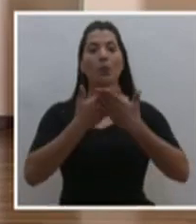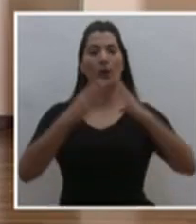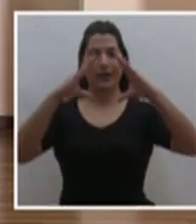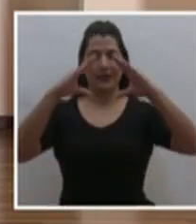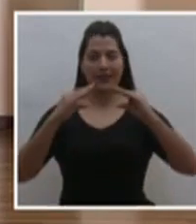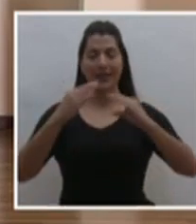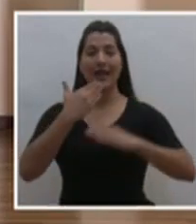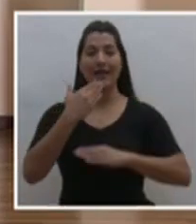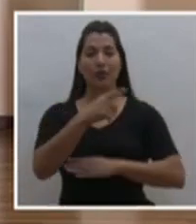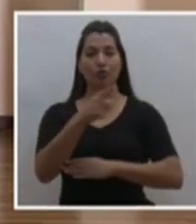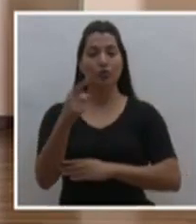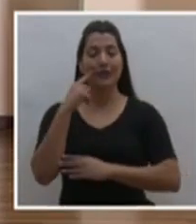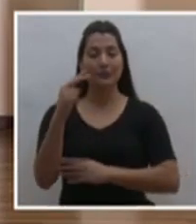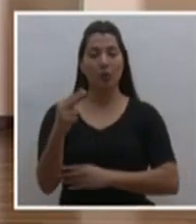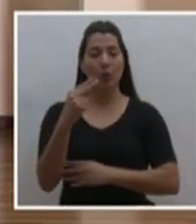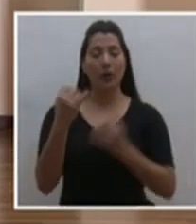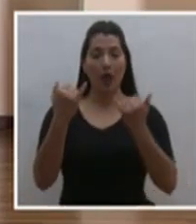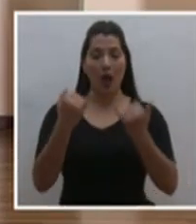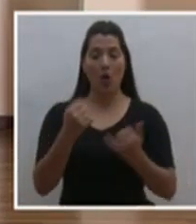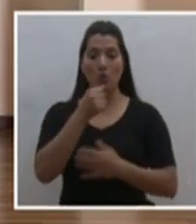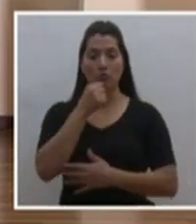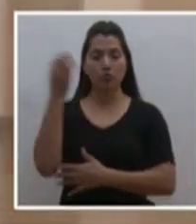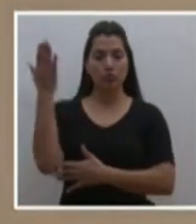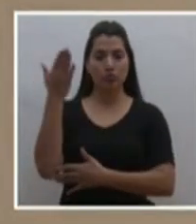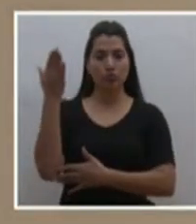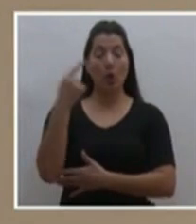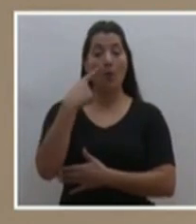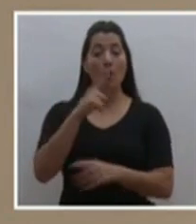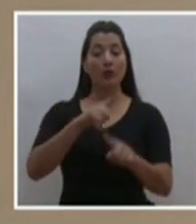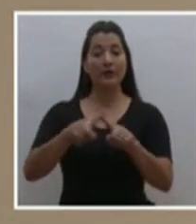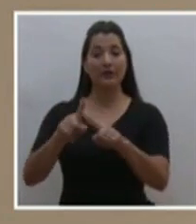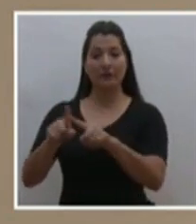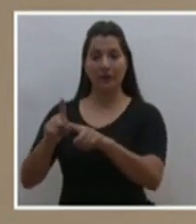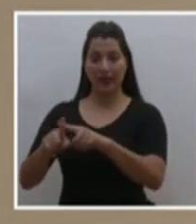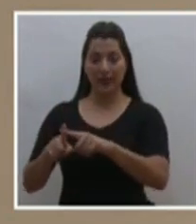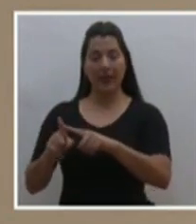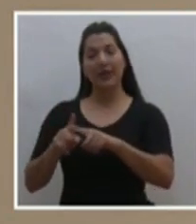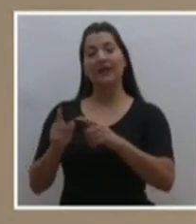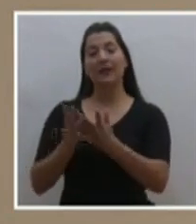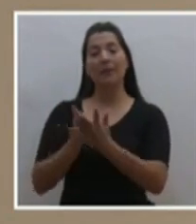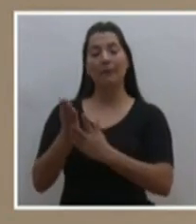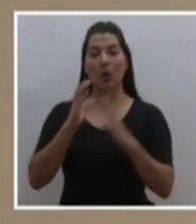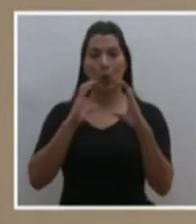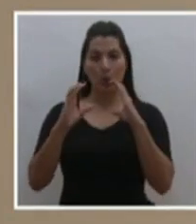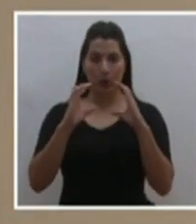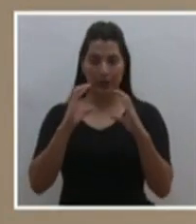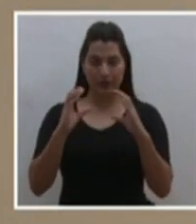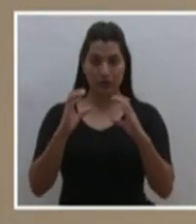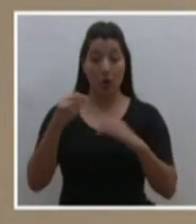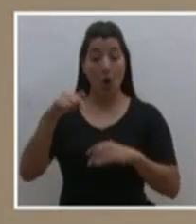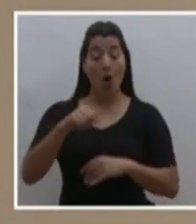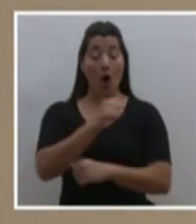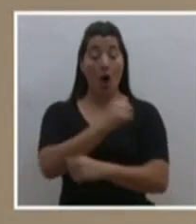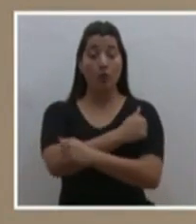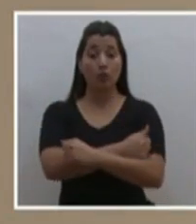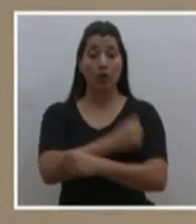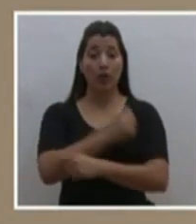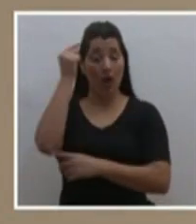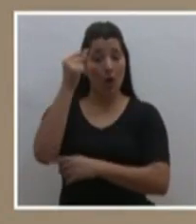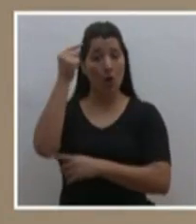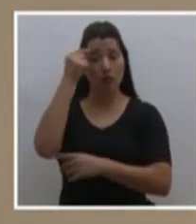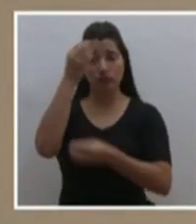Gracias por sintonizar este enlace informativo y conferencia de prensa a través de las distintas plataformas de los medios de comunicación, en el cual las autoridades de gobierno nos darán